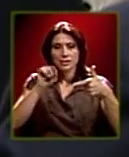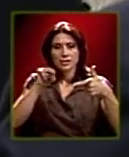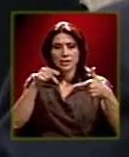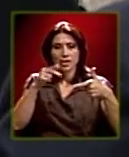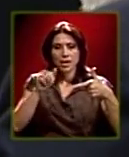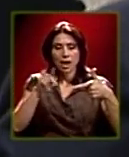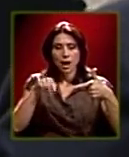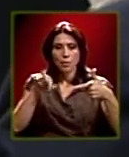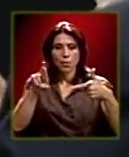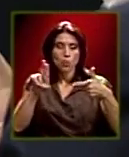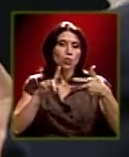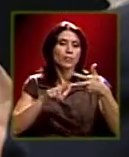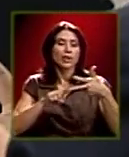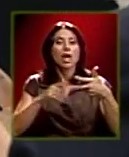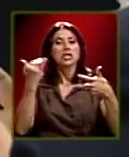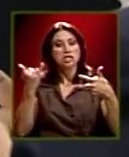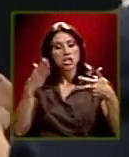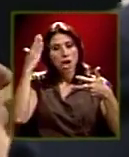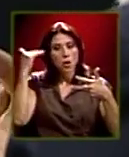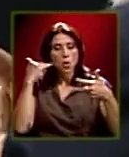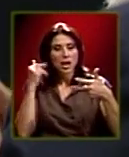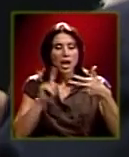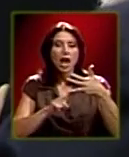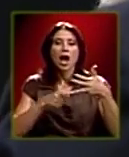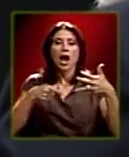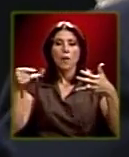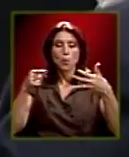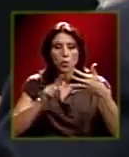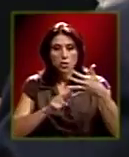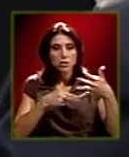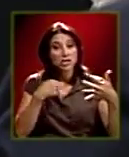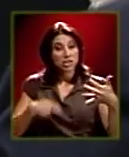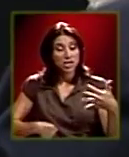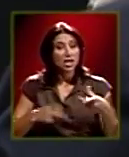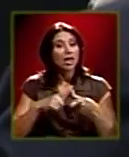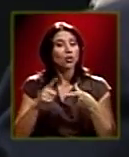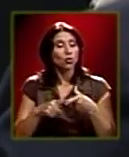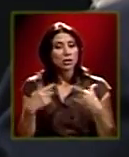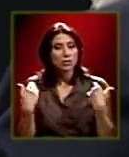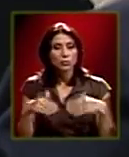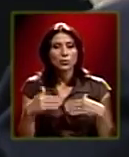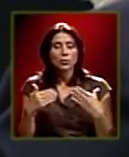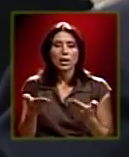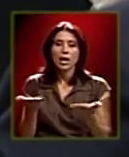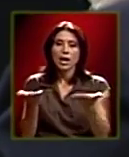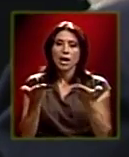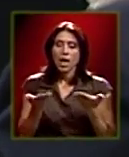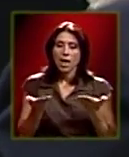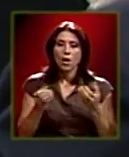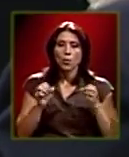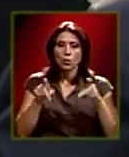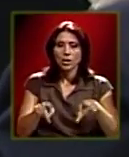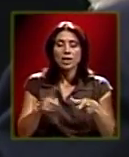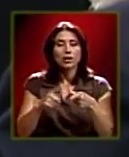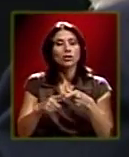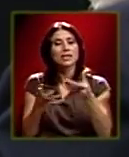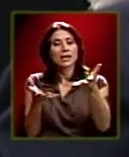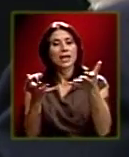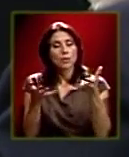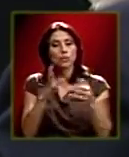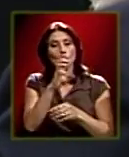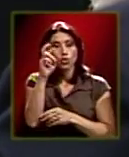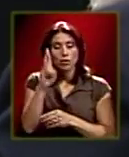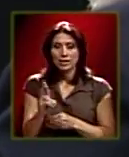tenemos en Corea, ya tenemos en Japón y ahora en China, nos va a dar un mayor. Entonces lo que queremos es una Costa Rica muy integrada